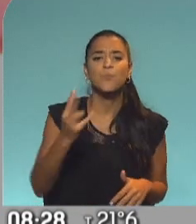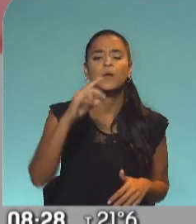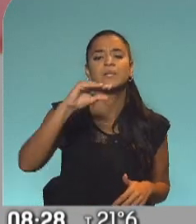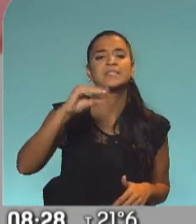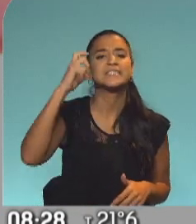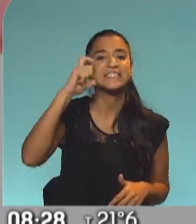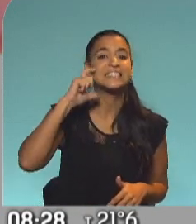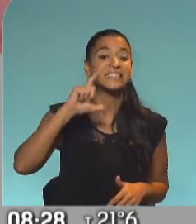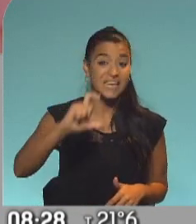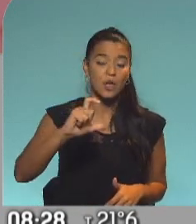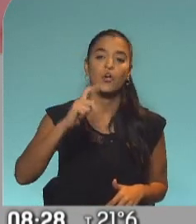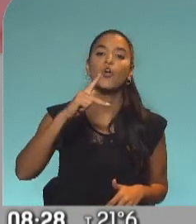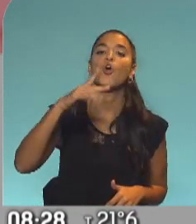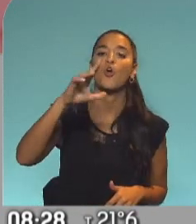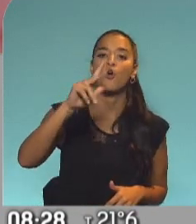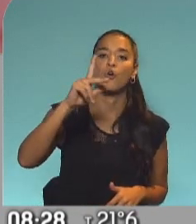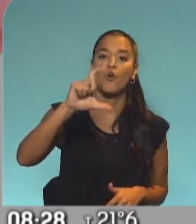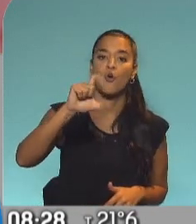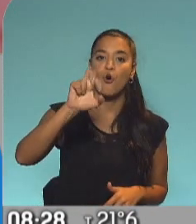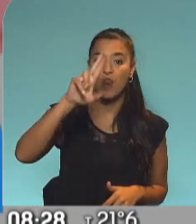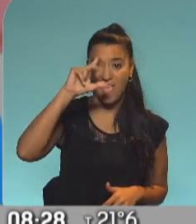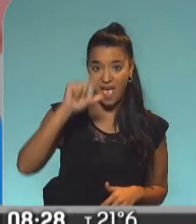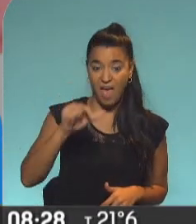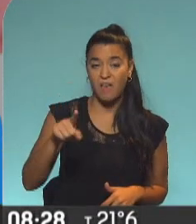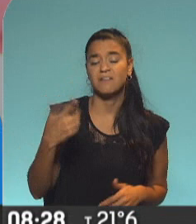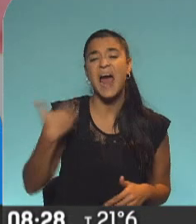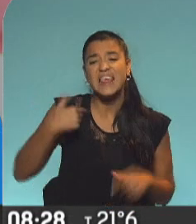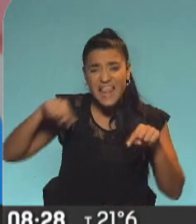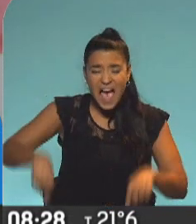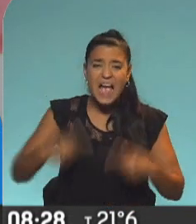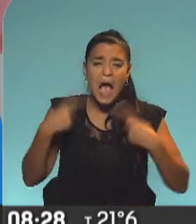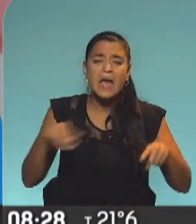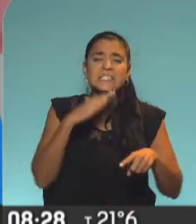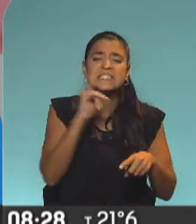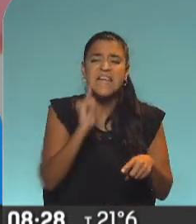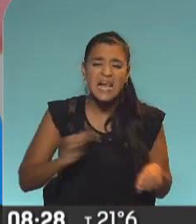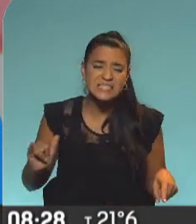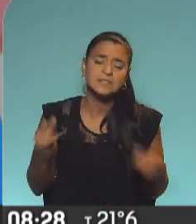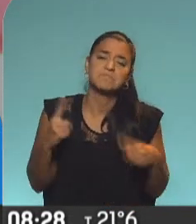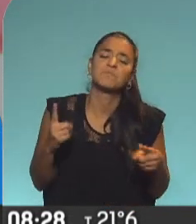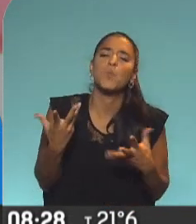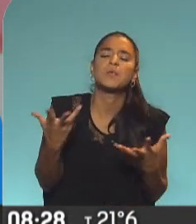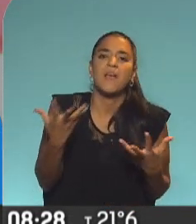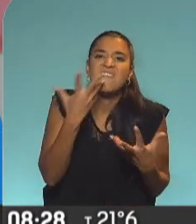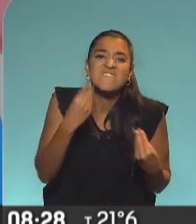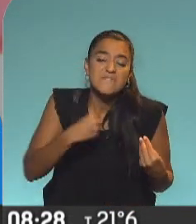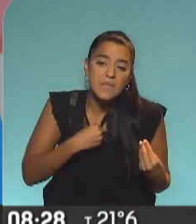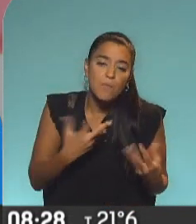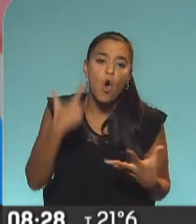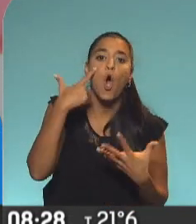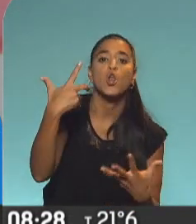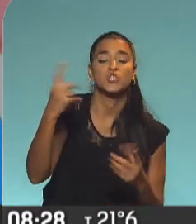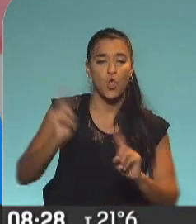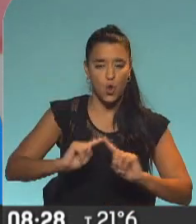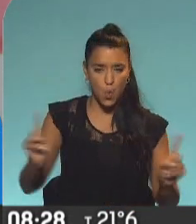Chick Corea. Tal vez en Argentina el jazz no es uno de los géneros más transitados y por eso puede que no sea muy conocido